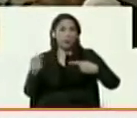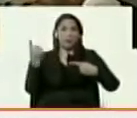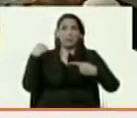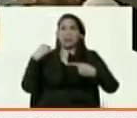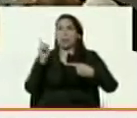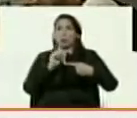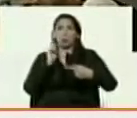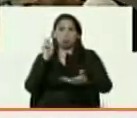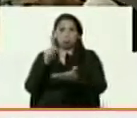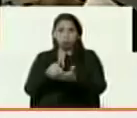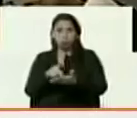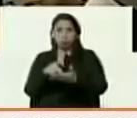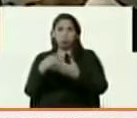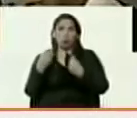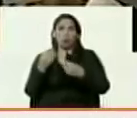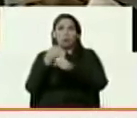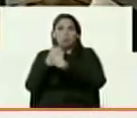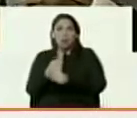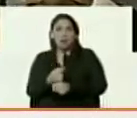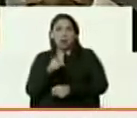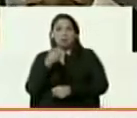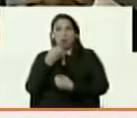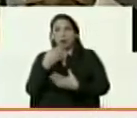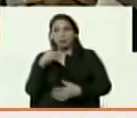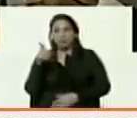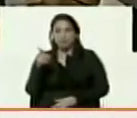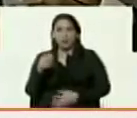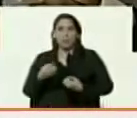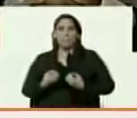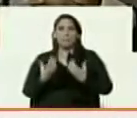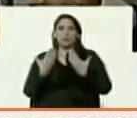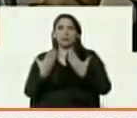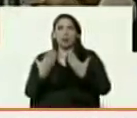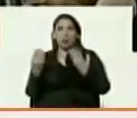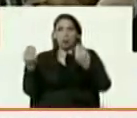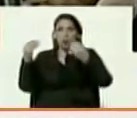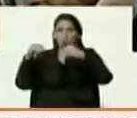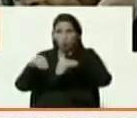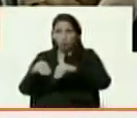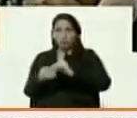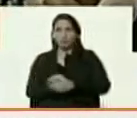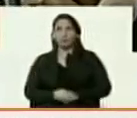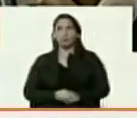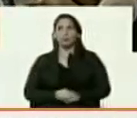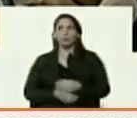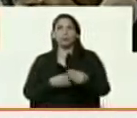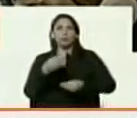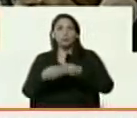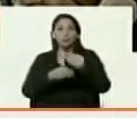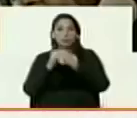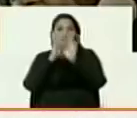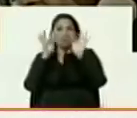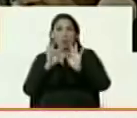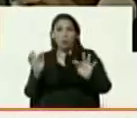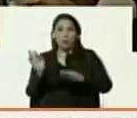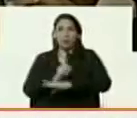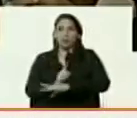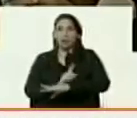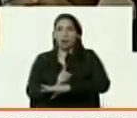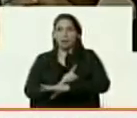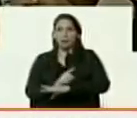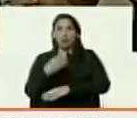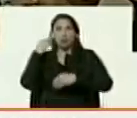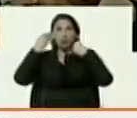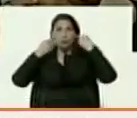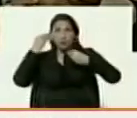Bueno, ellos habían expresado en los acuerdos que lo harían de manera inmediata, y yo creo que, me imagino